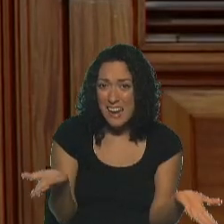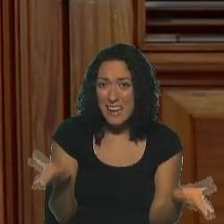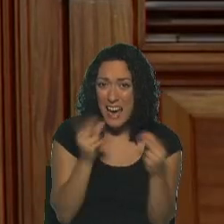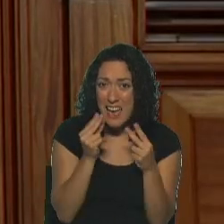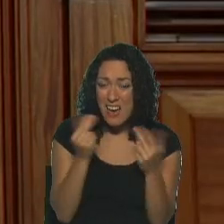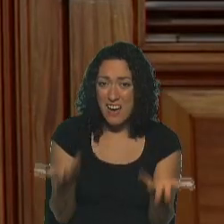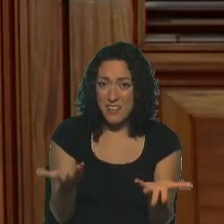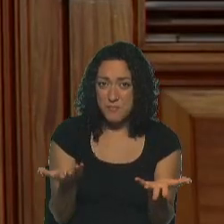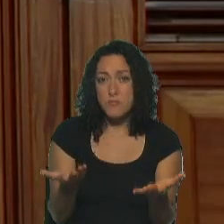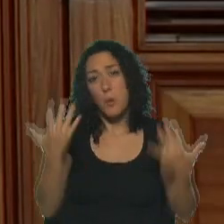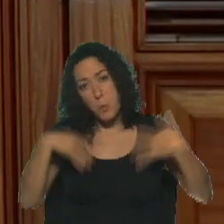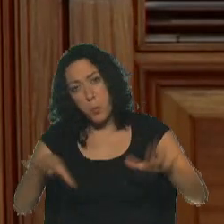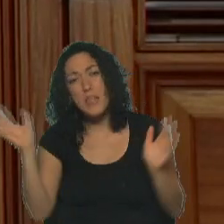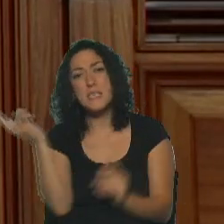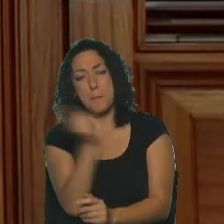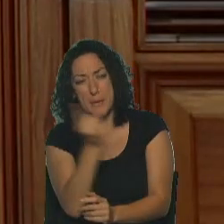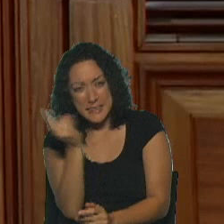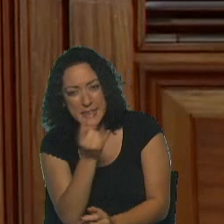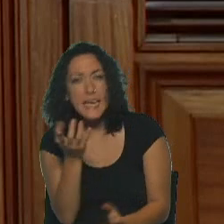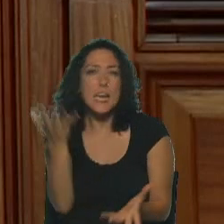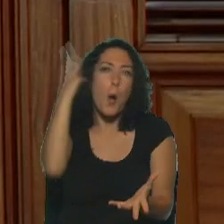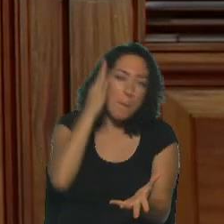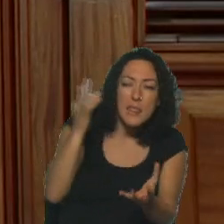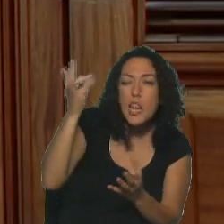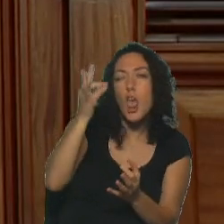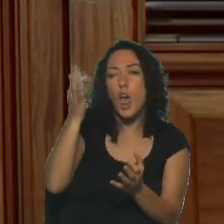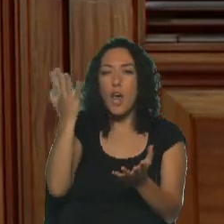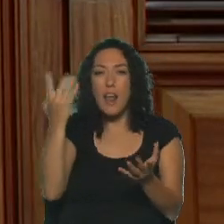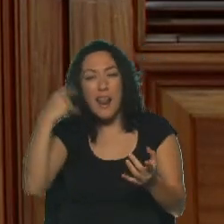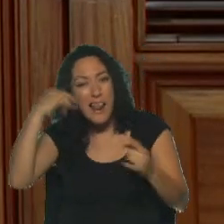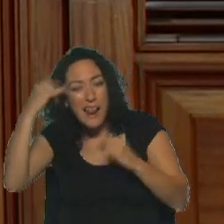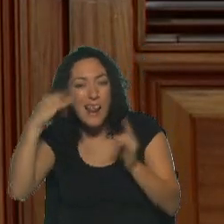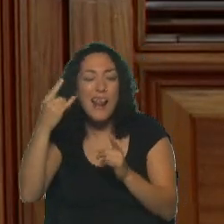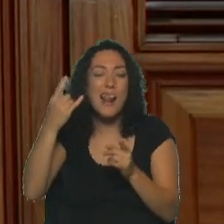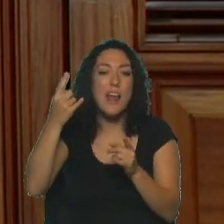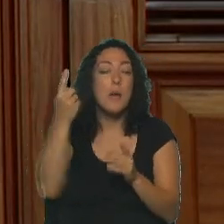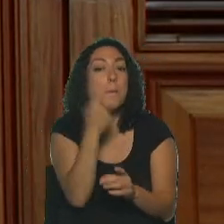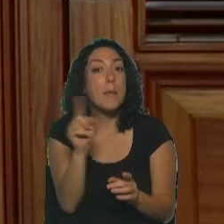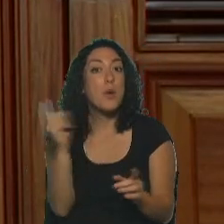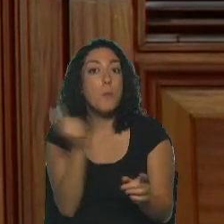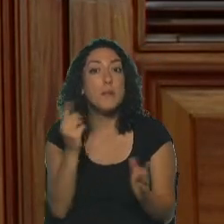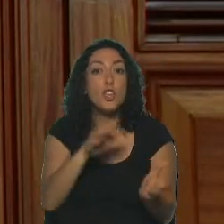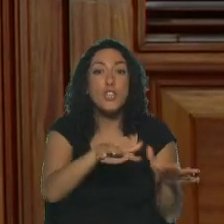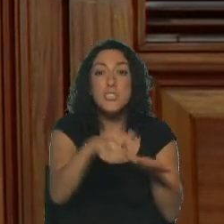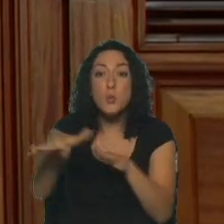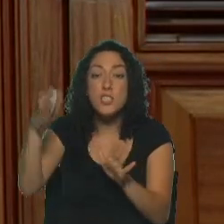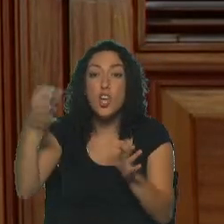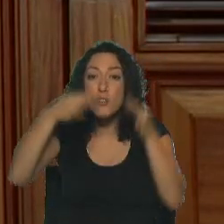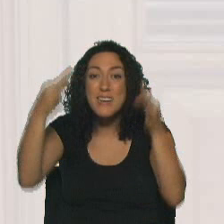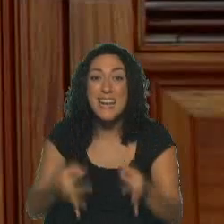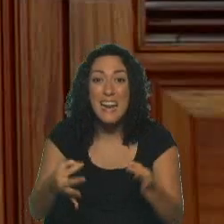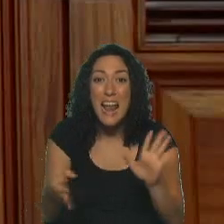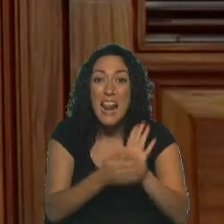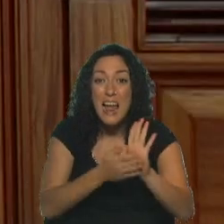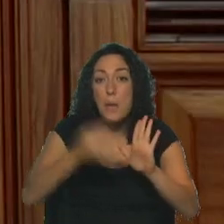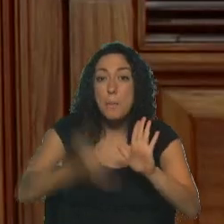pueden mentir sobre opiniones, pero cuando se demuestran los hechos que esto es mentira, no pudieron replicar absolutamente